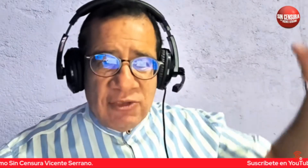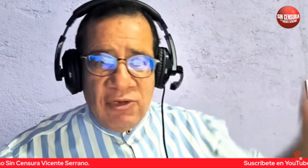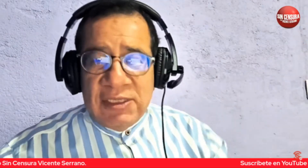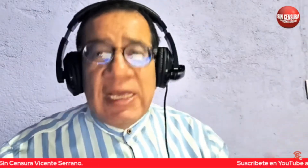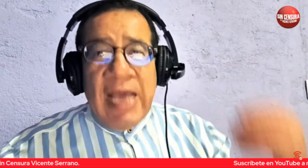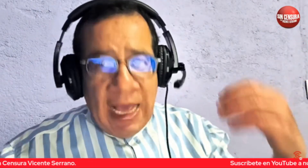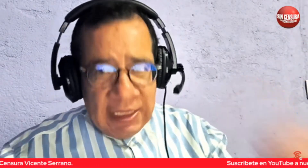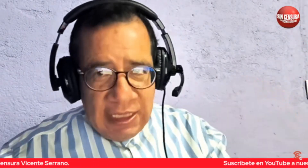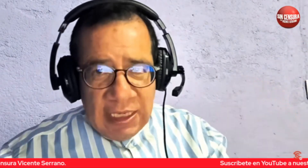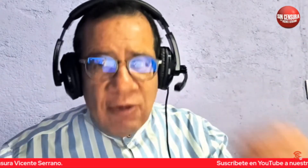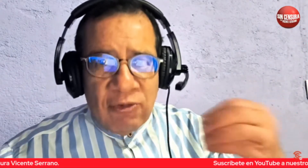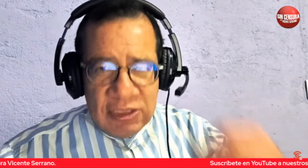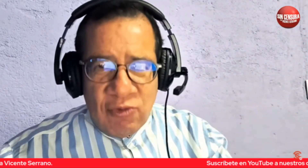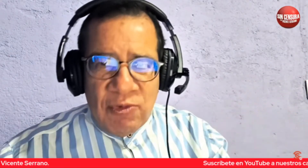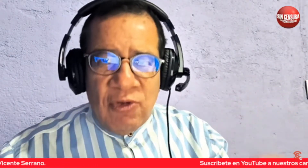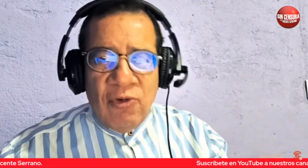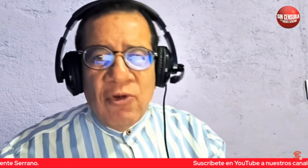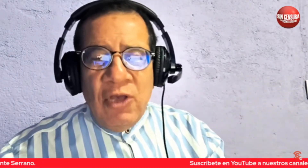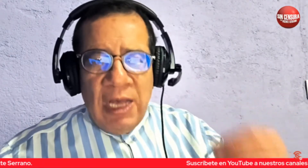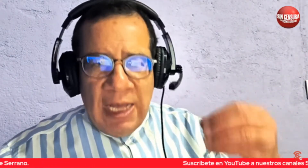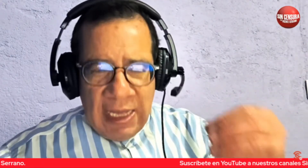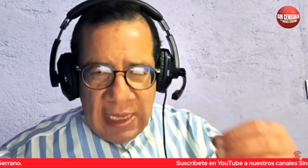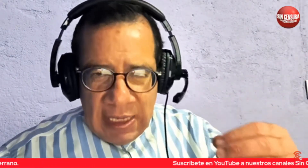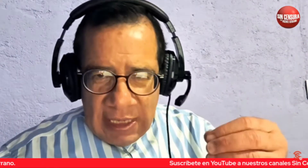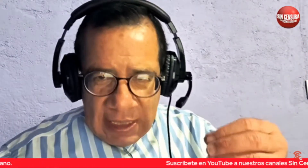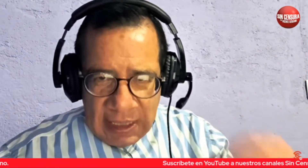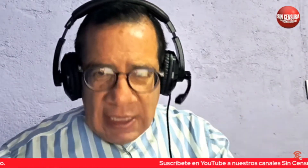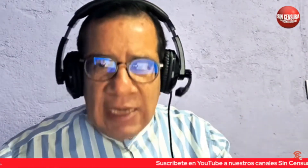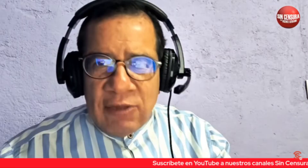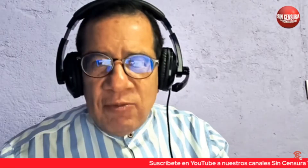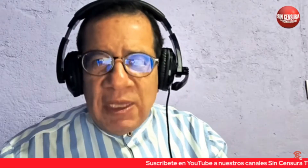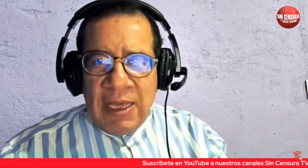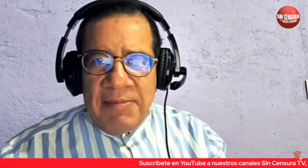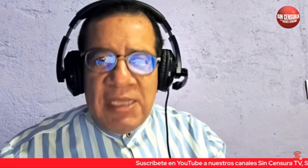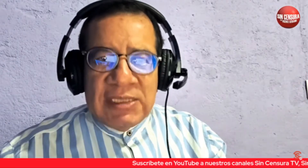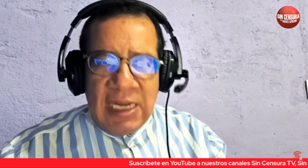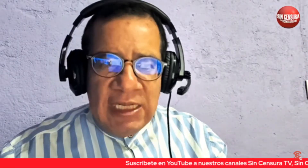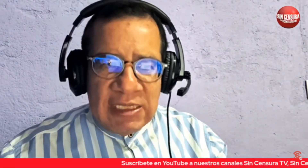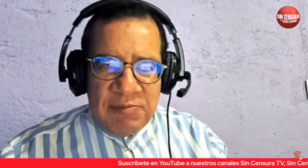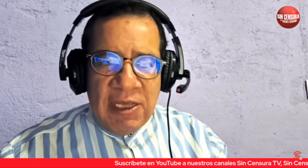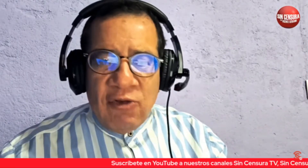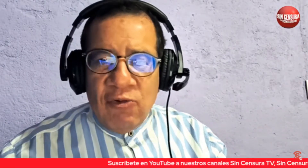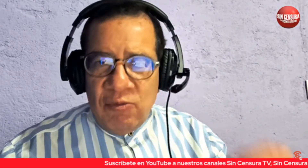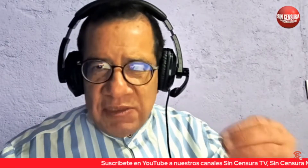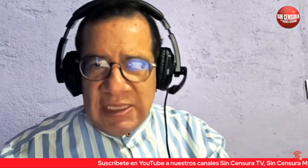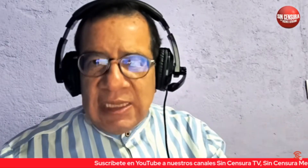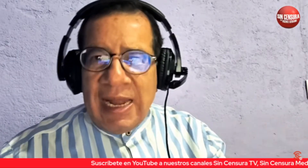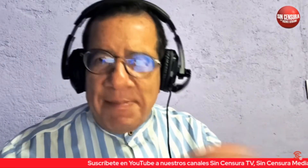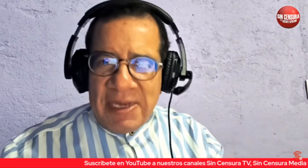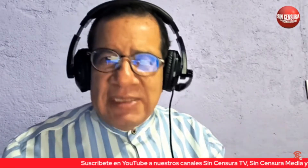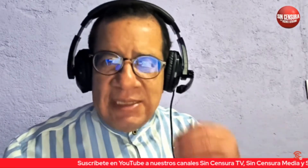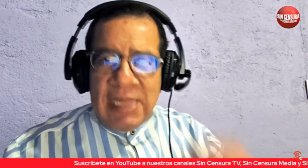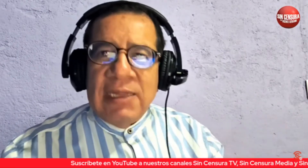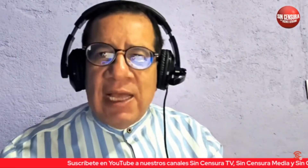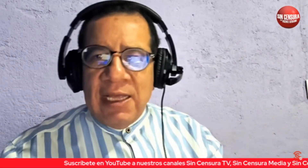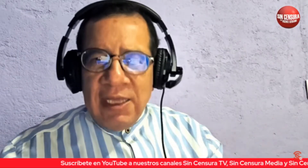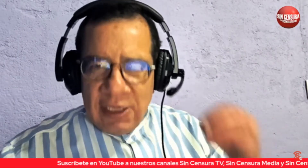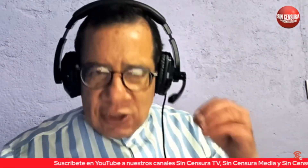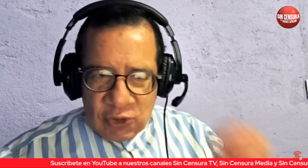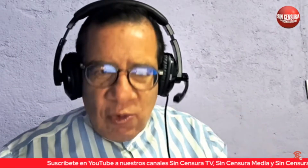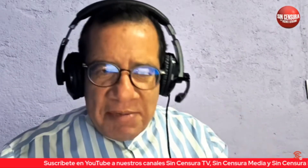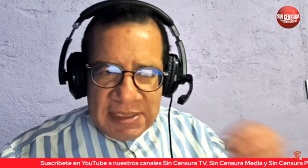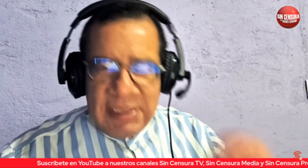otras ocasiones, ayer lo descubrió a Ricardo Benjamín Salinas Pliego, Vicente, la